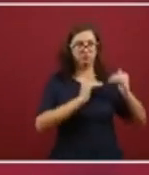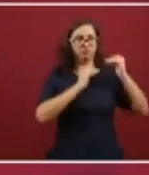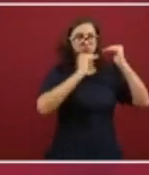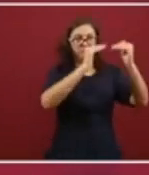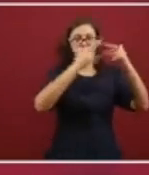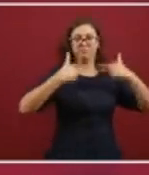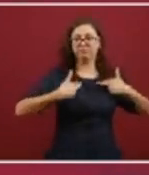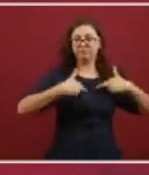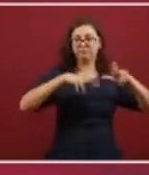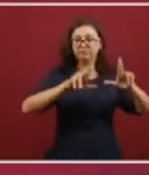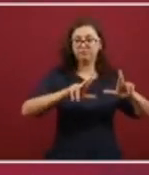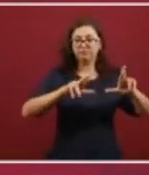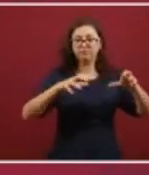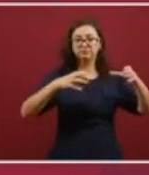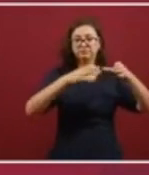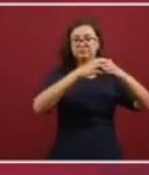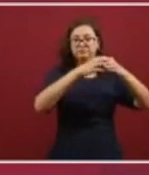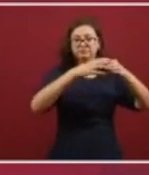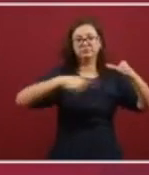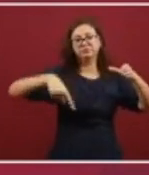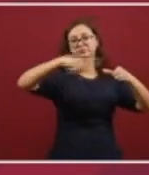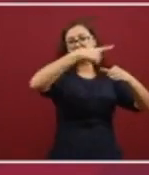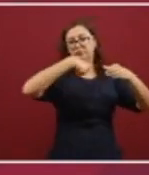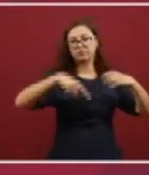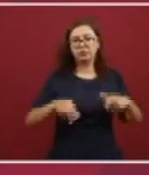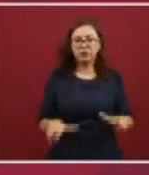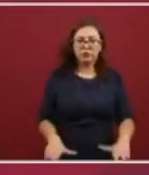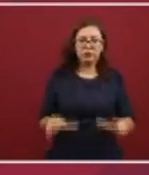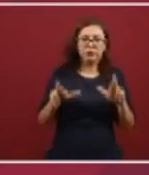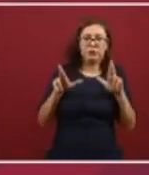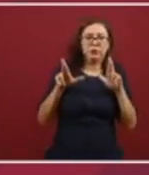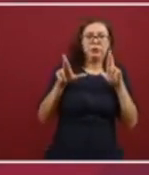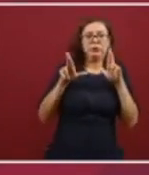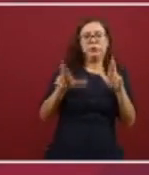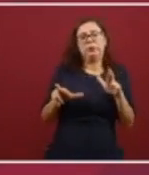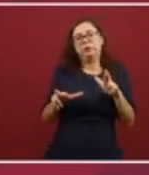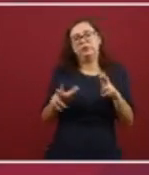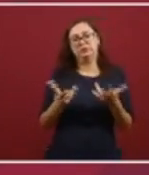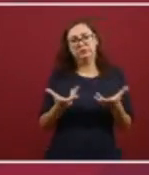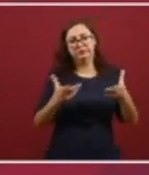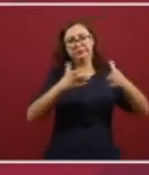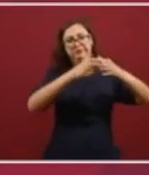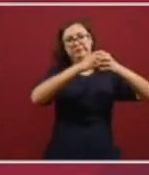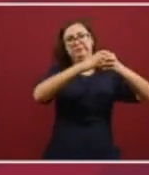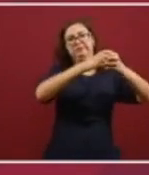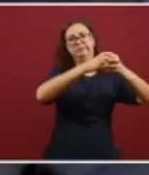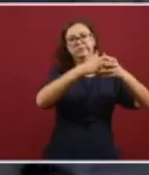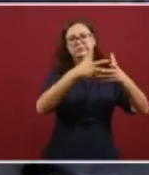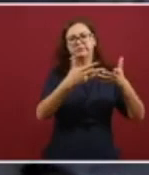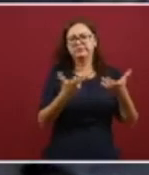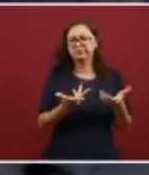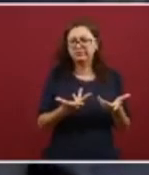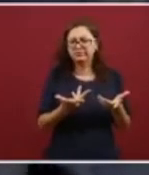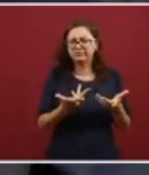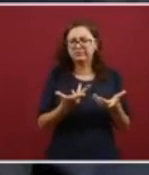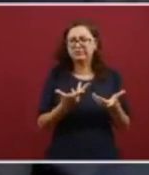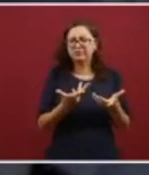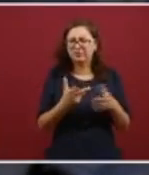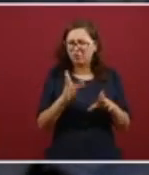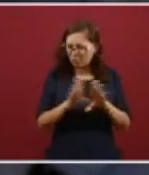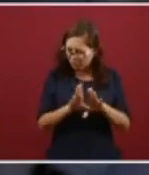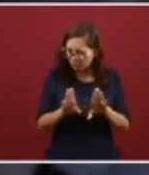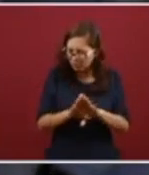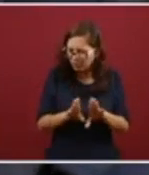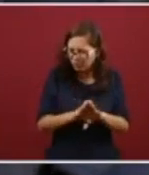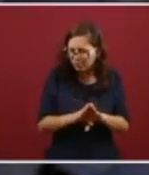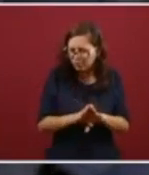a la burocracia dorada. ¿Cómo vamos a aceptar eso? O que el gobierno